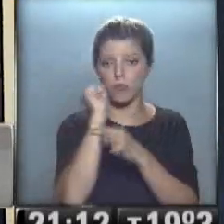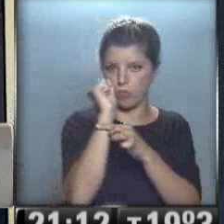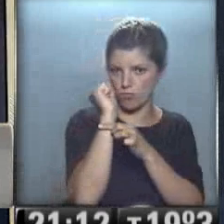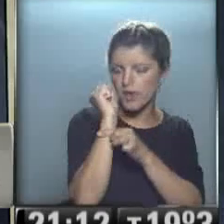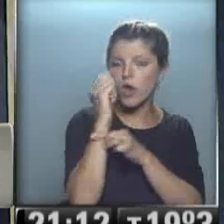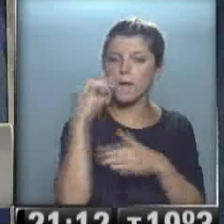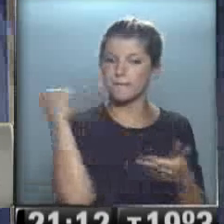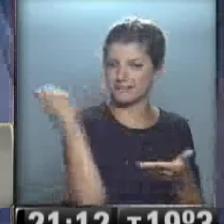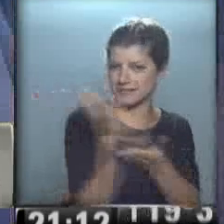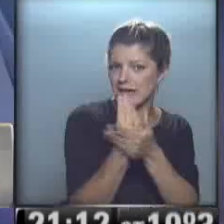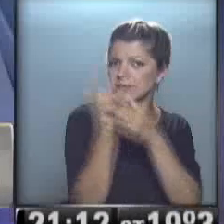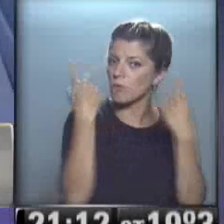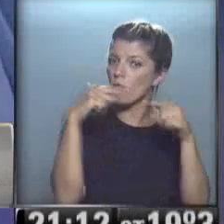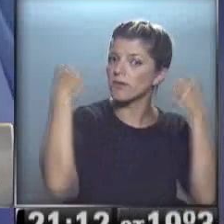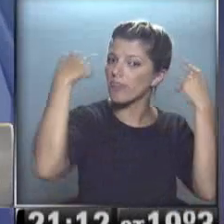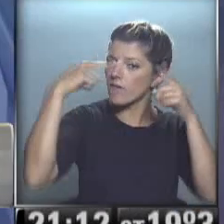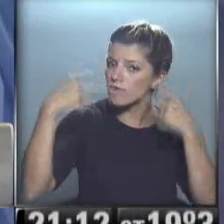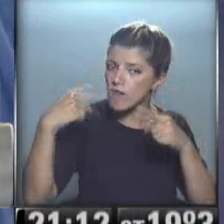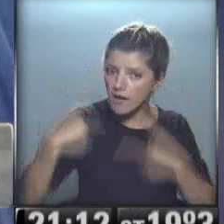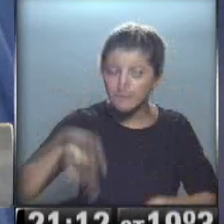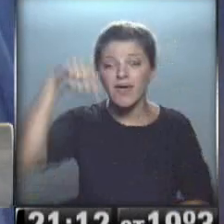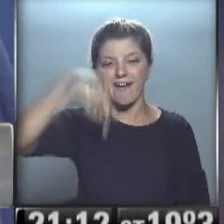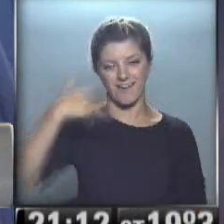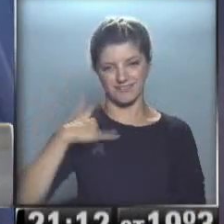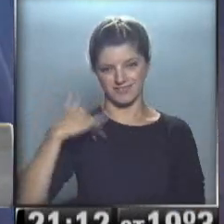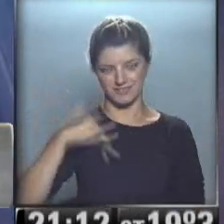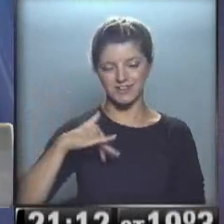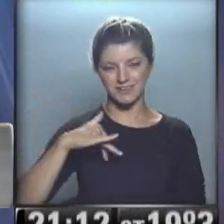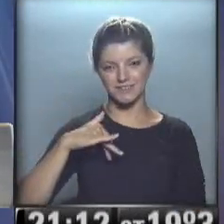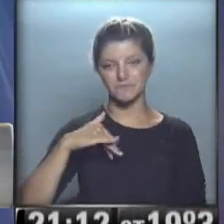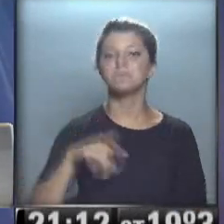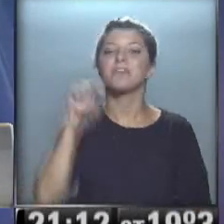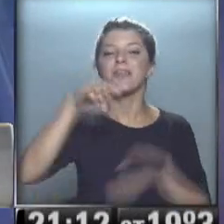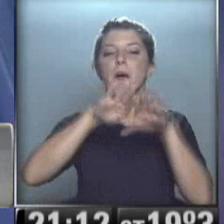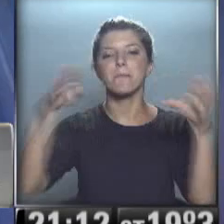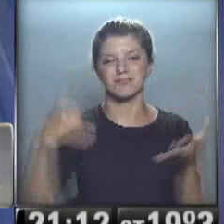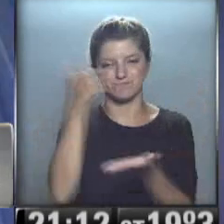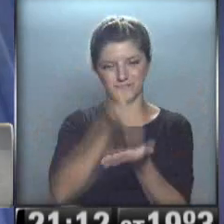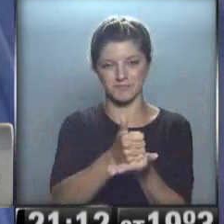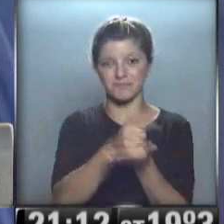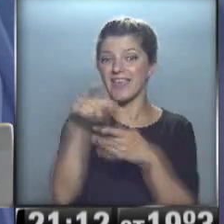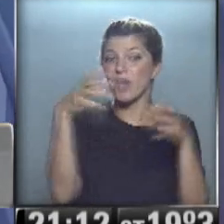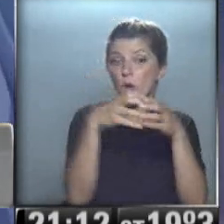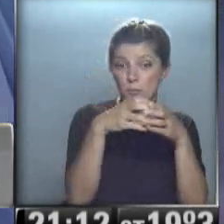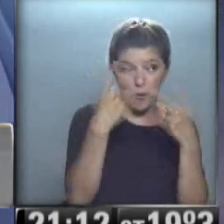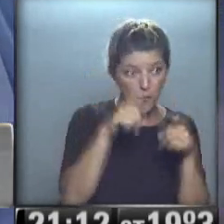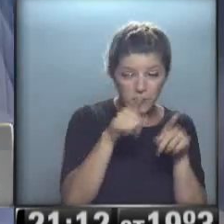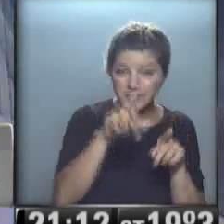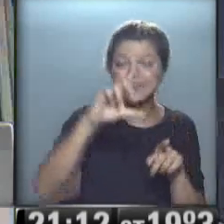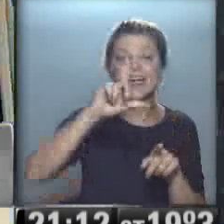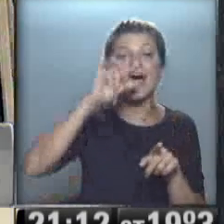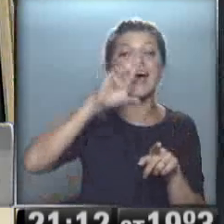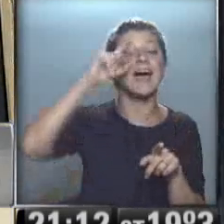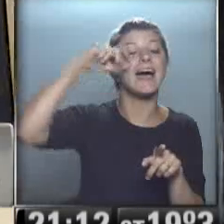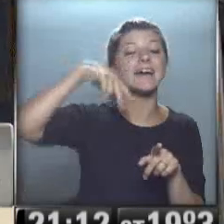de diferentes estilos musicales de la República Argentina que van a decir presente en este escenario. La renga que estuvo celebrando el fin de semana pasado,